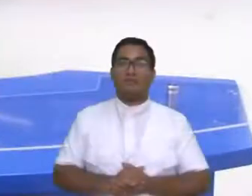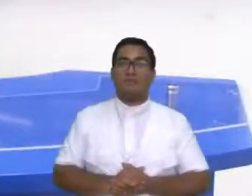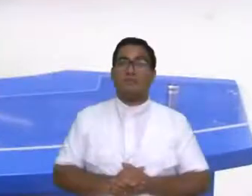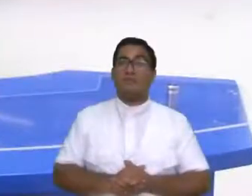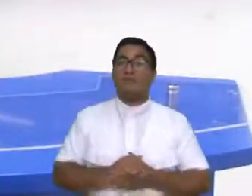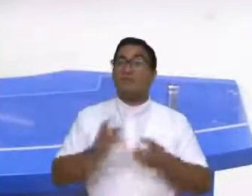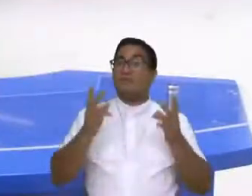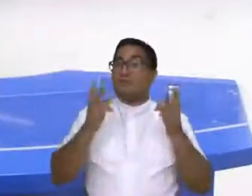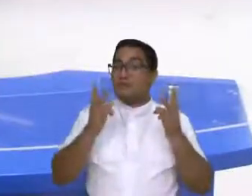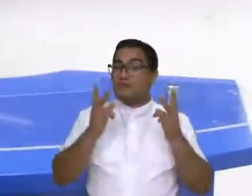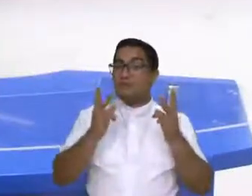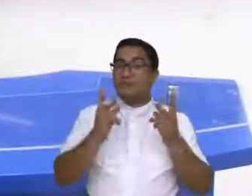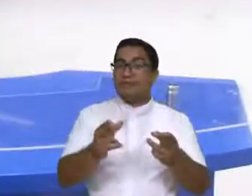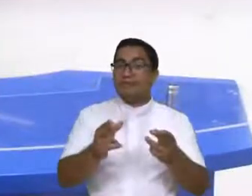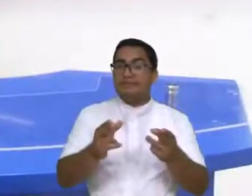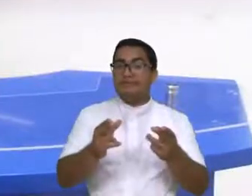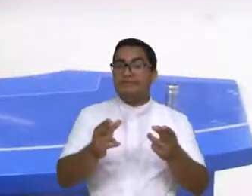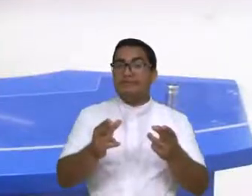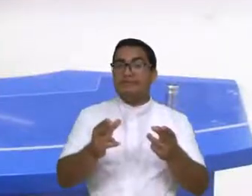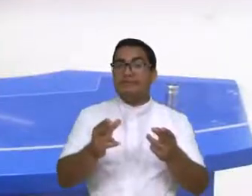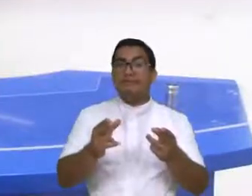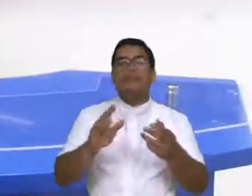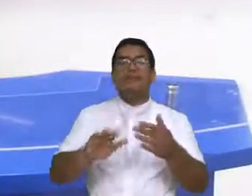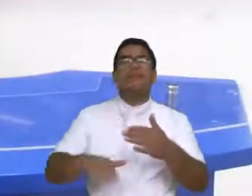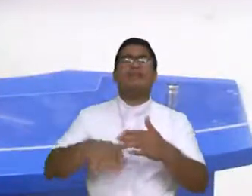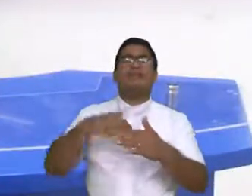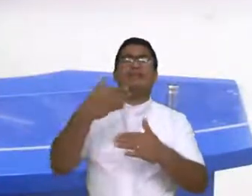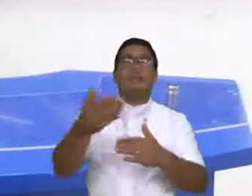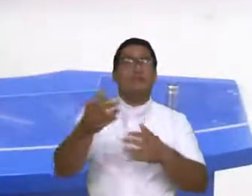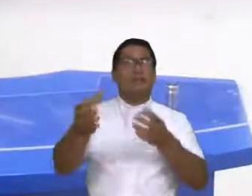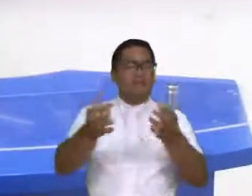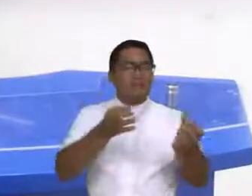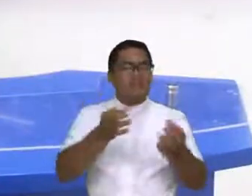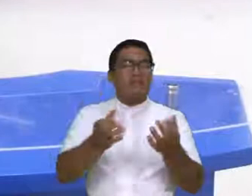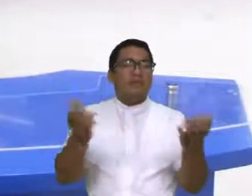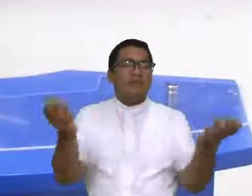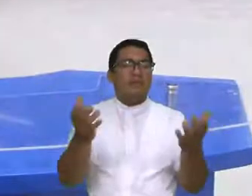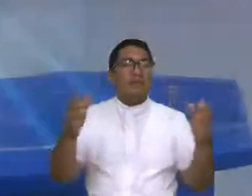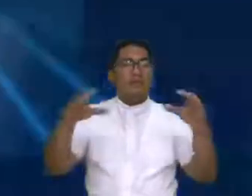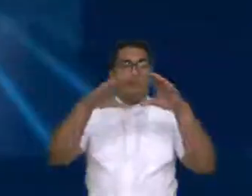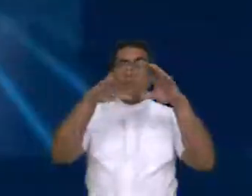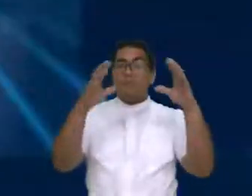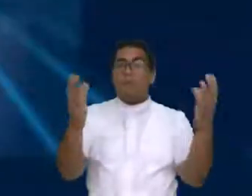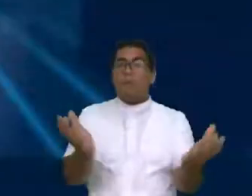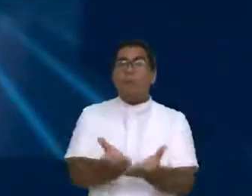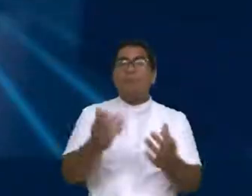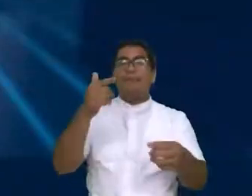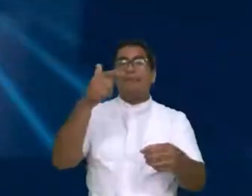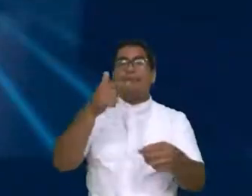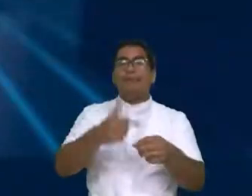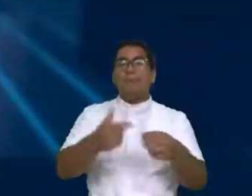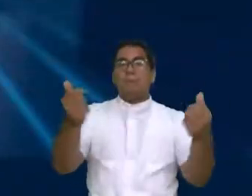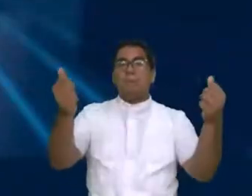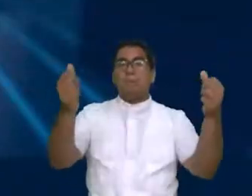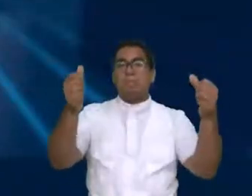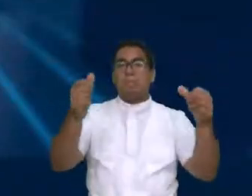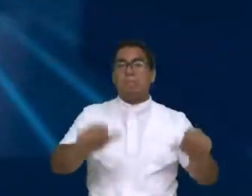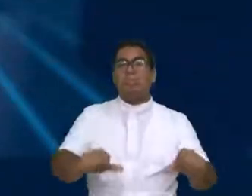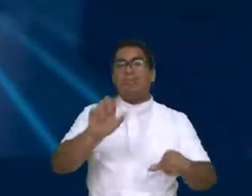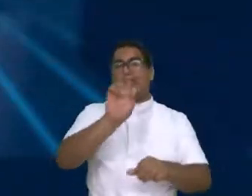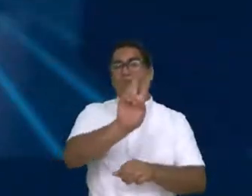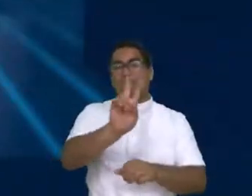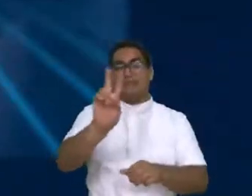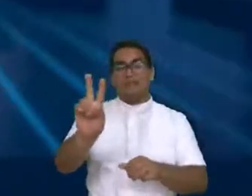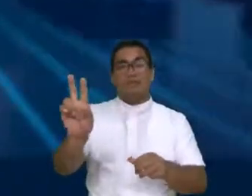Hacemos la última pausa informativa. Al volver les contamos sobre la caída mundial en el precio del petróleo de un